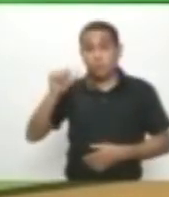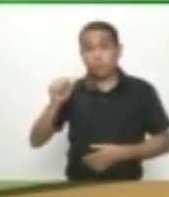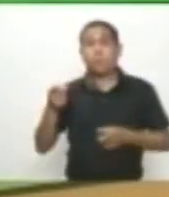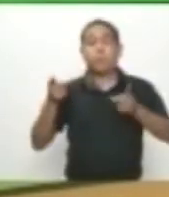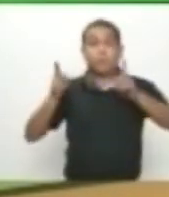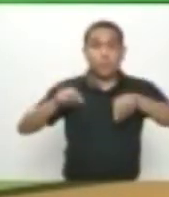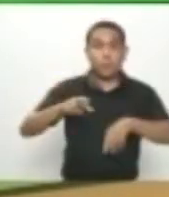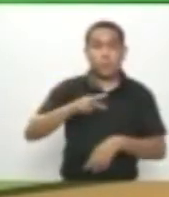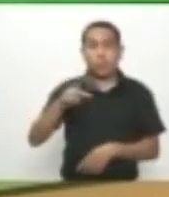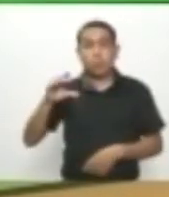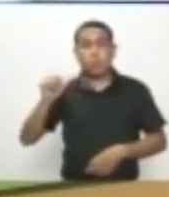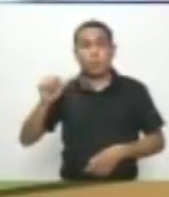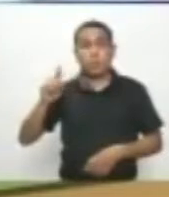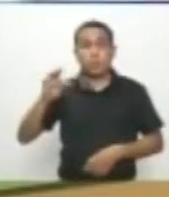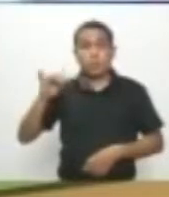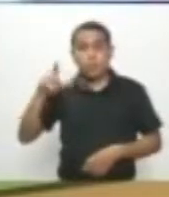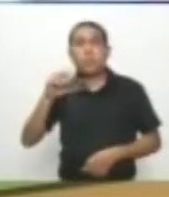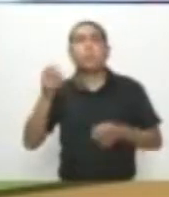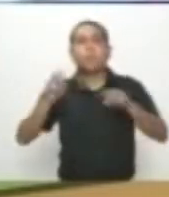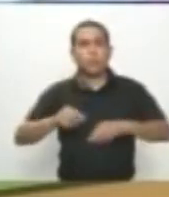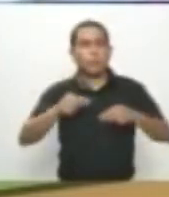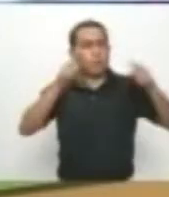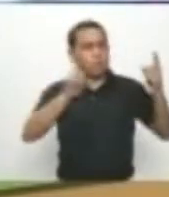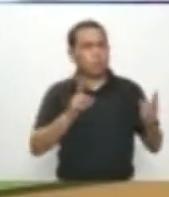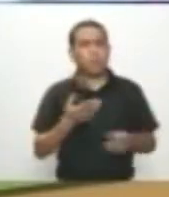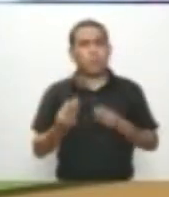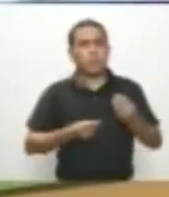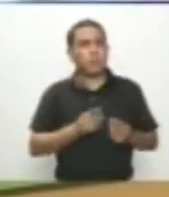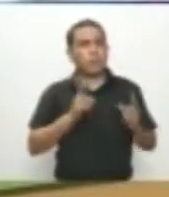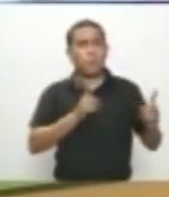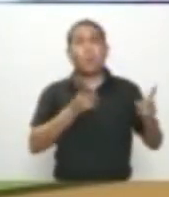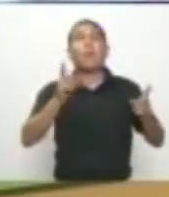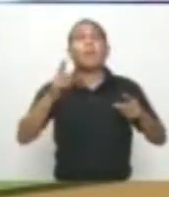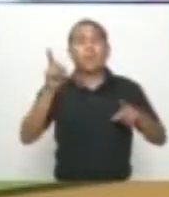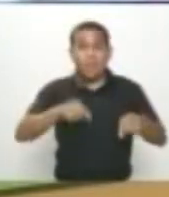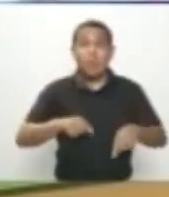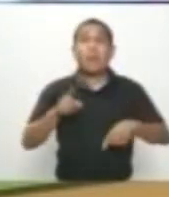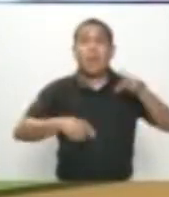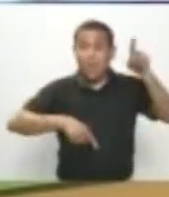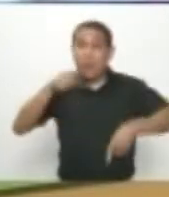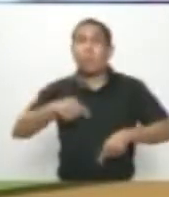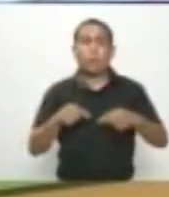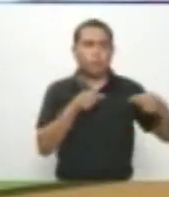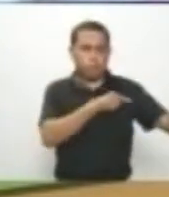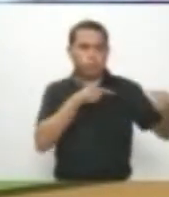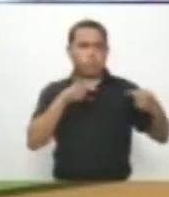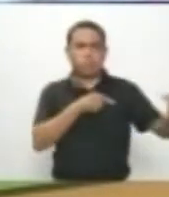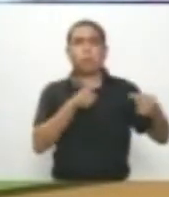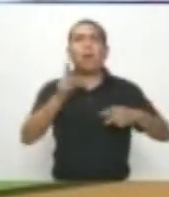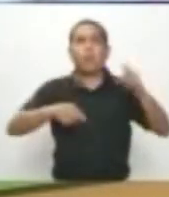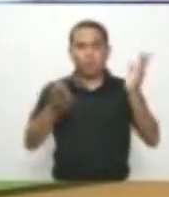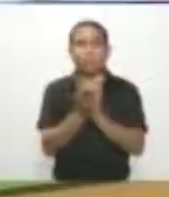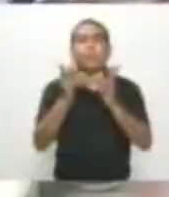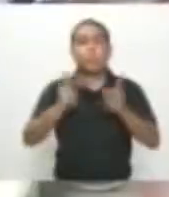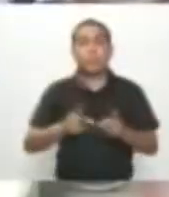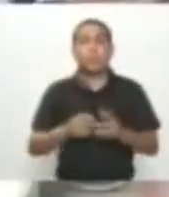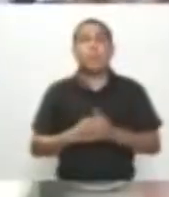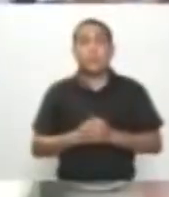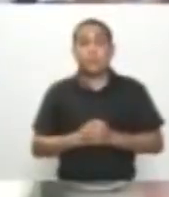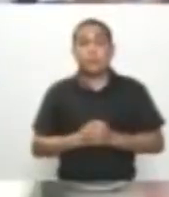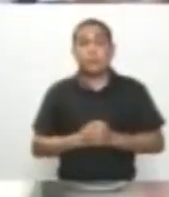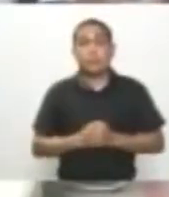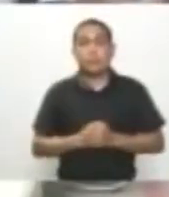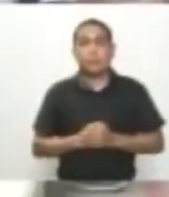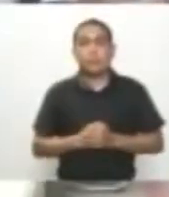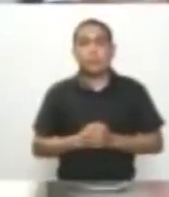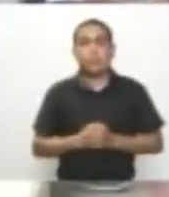propuestas claras a los asistentes. En medio del debate se presentaron discusiones acaloradas entre los estudiantes. De